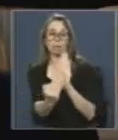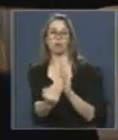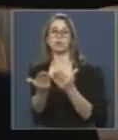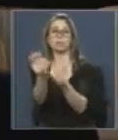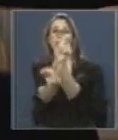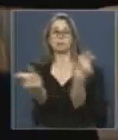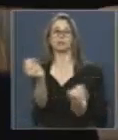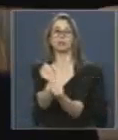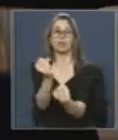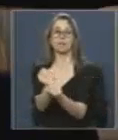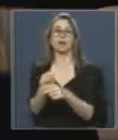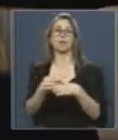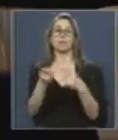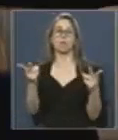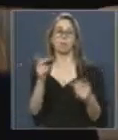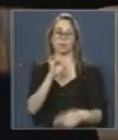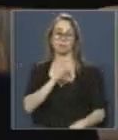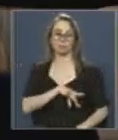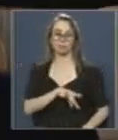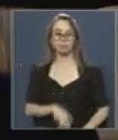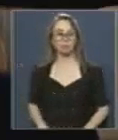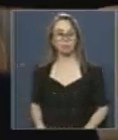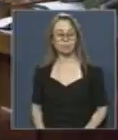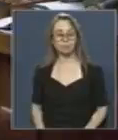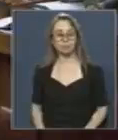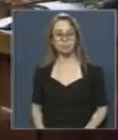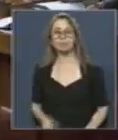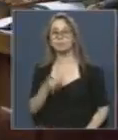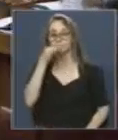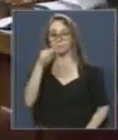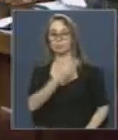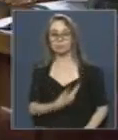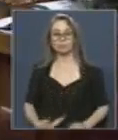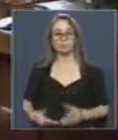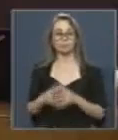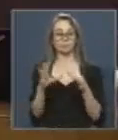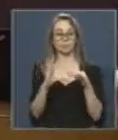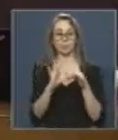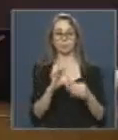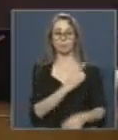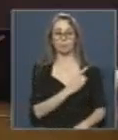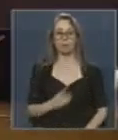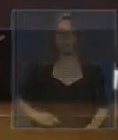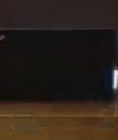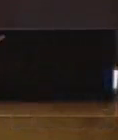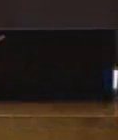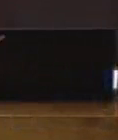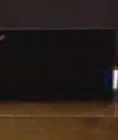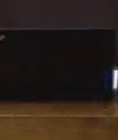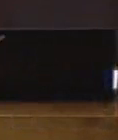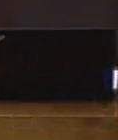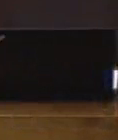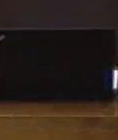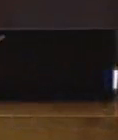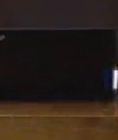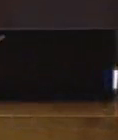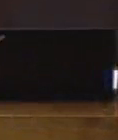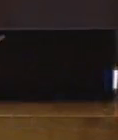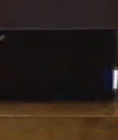los trabajadores públicos de Chile. He dicho, presidente. Muchas gracias, diputado. A continuación tiene la palabra el diputado don Pepe